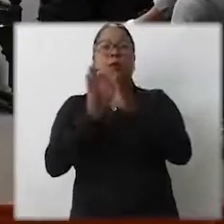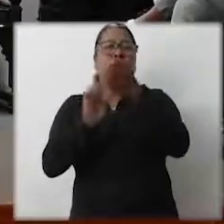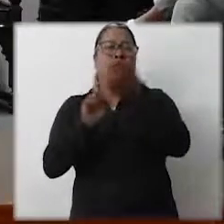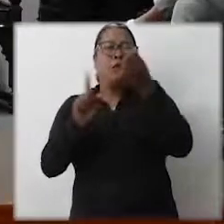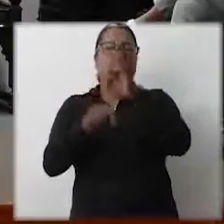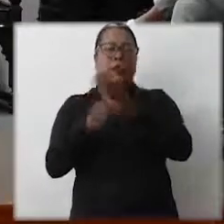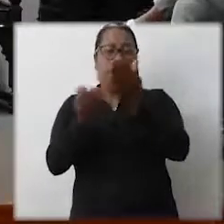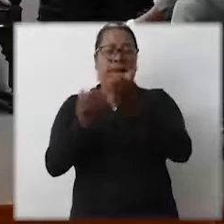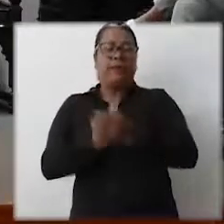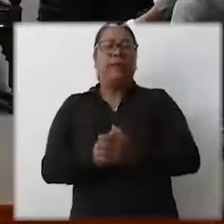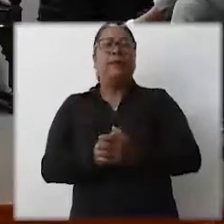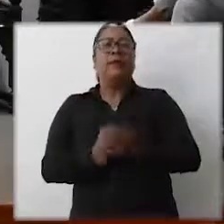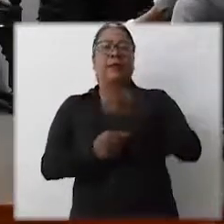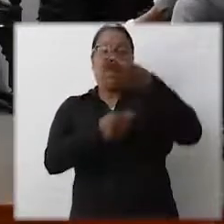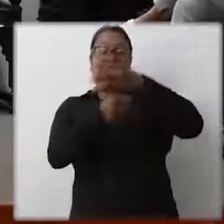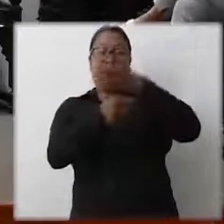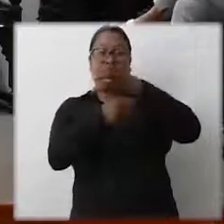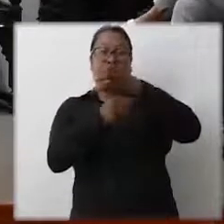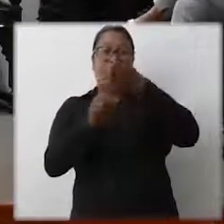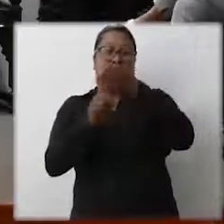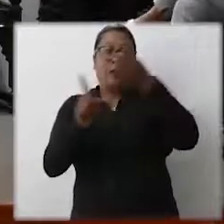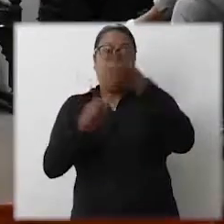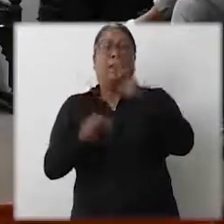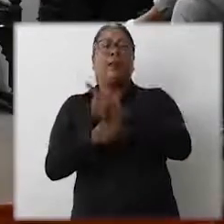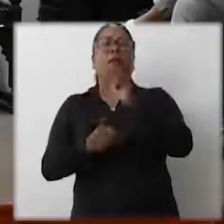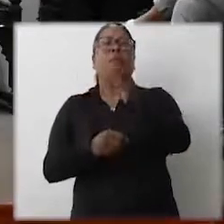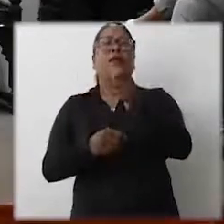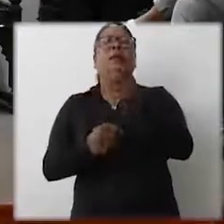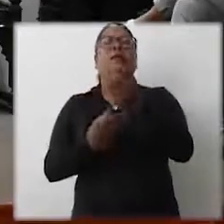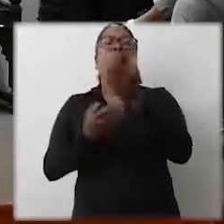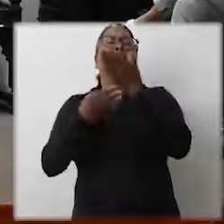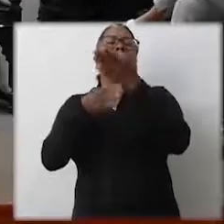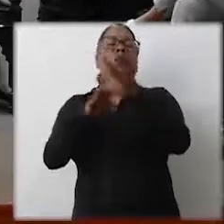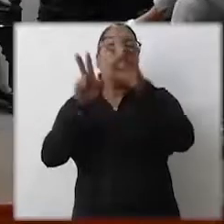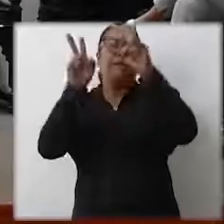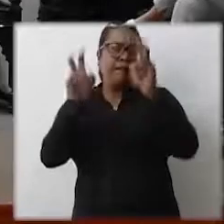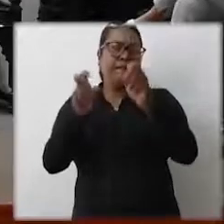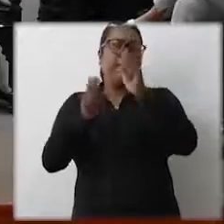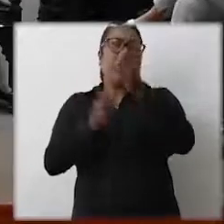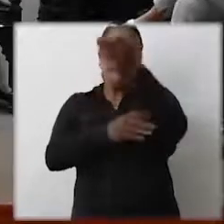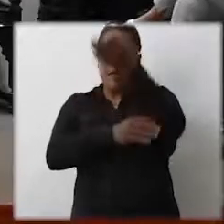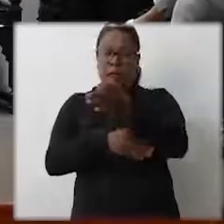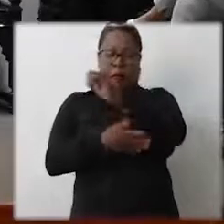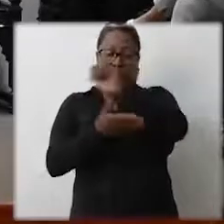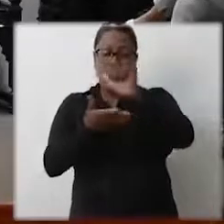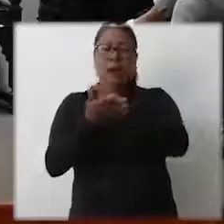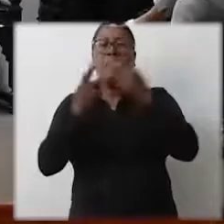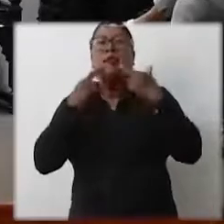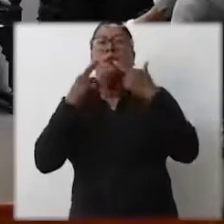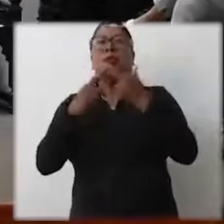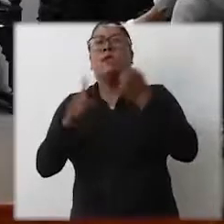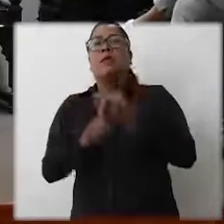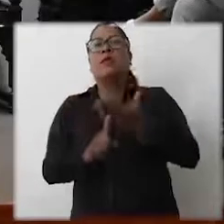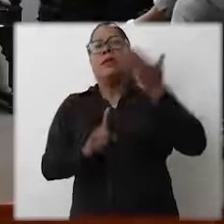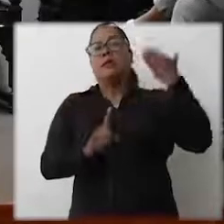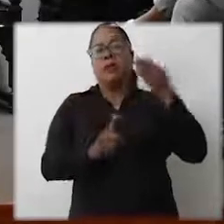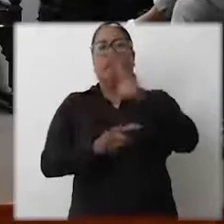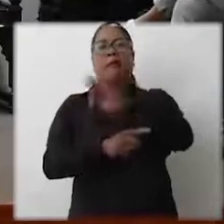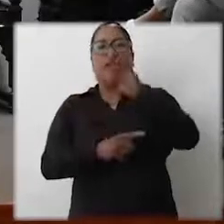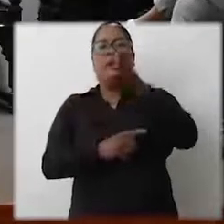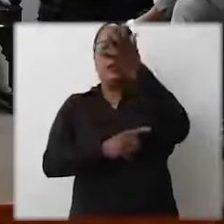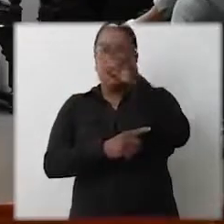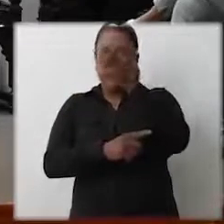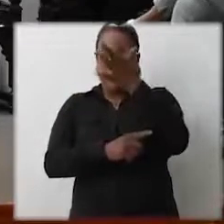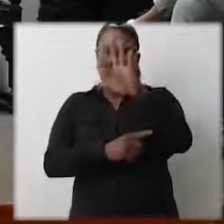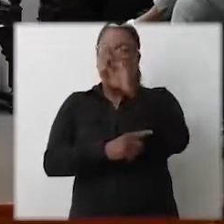de Cabildo de fecha 14 de febrero del año 2022, ambas con dispensa de lectura, y rendición del